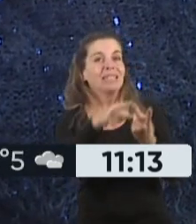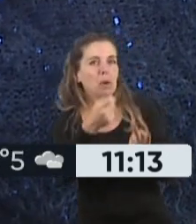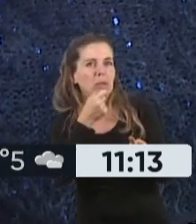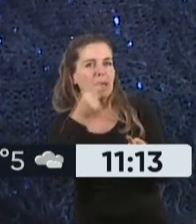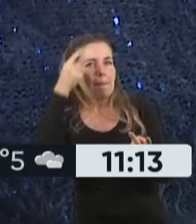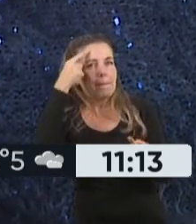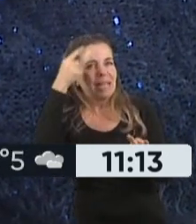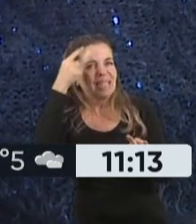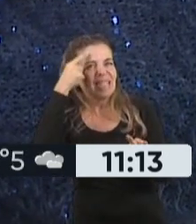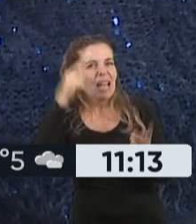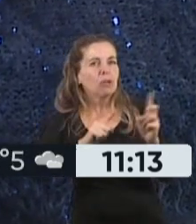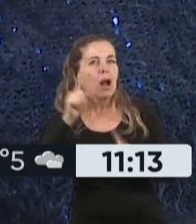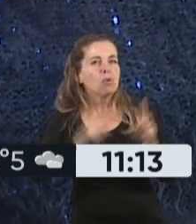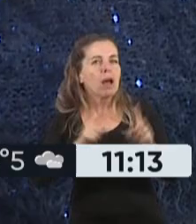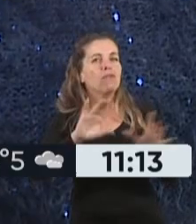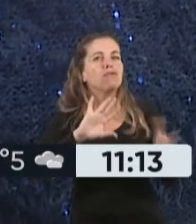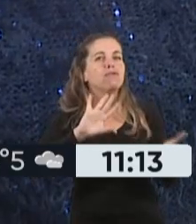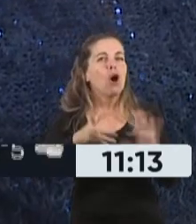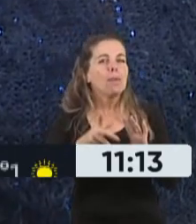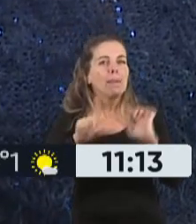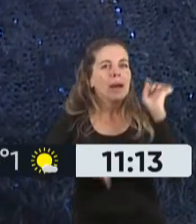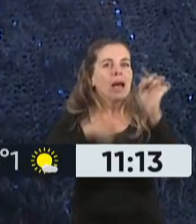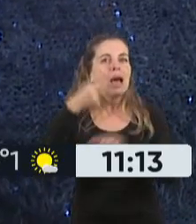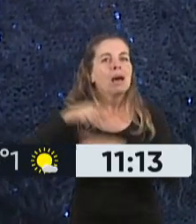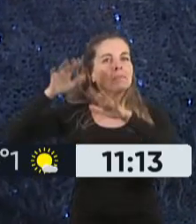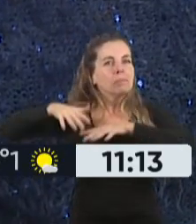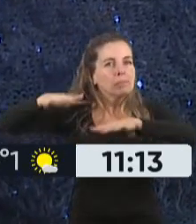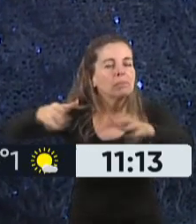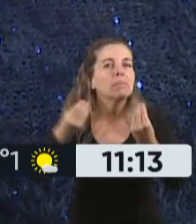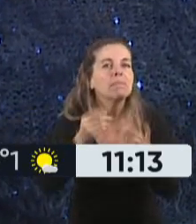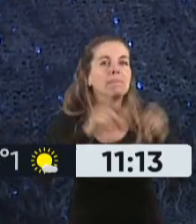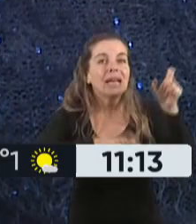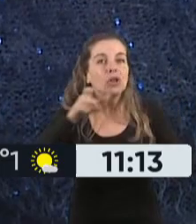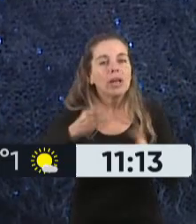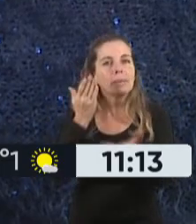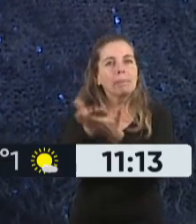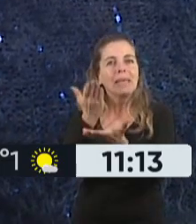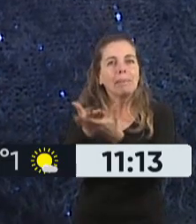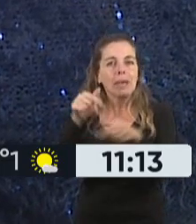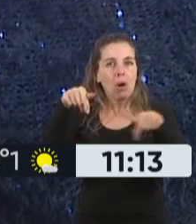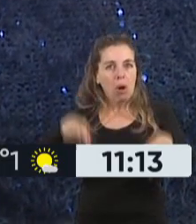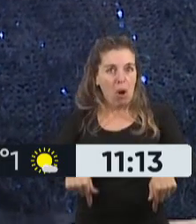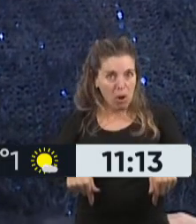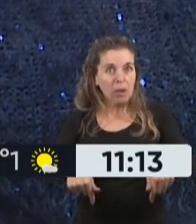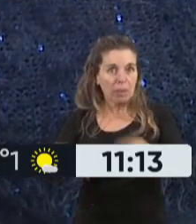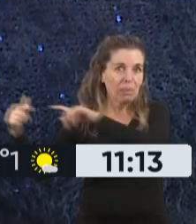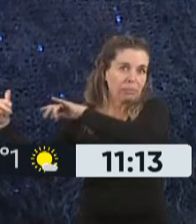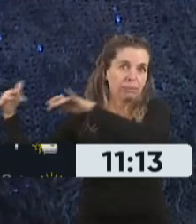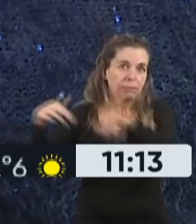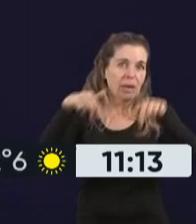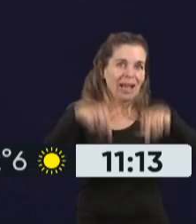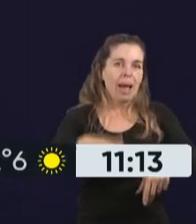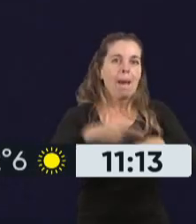operativo de seguridad especial para la movilización en reclamo de la libertad de los detenidos que culminará hoy acá en Plaza de Mayo.